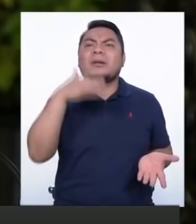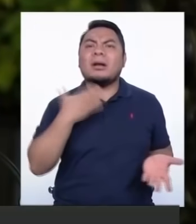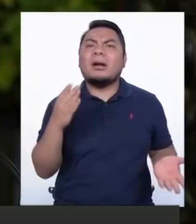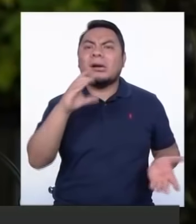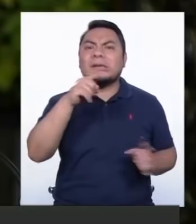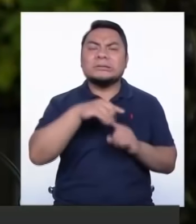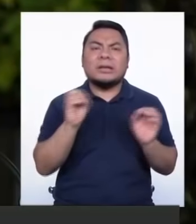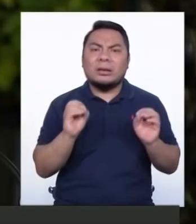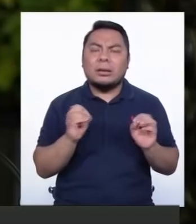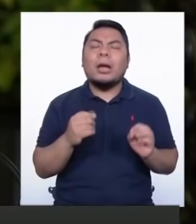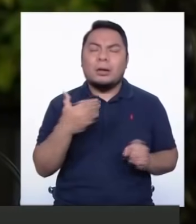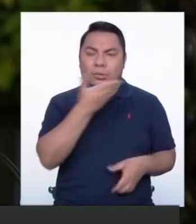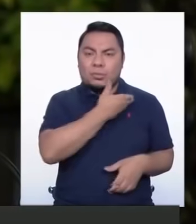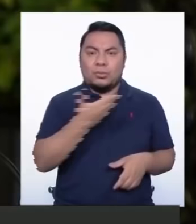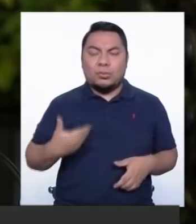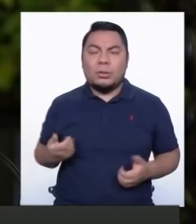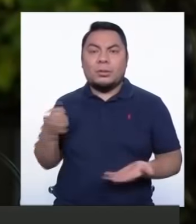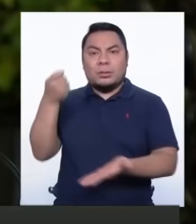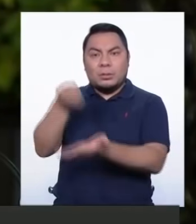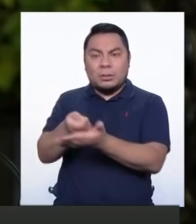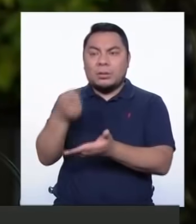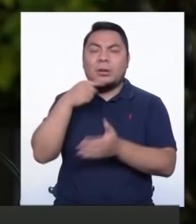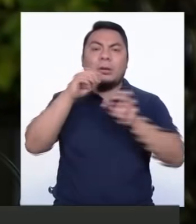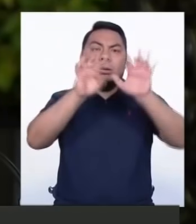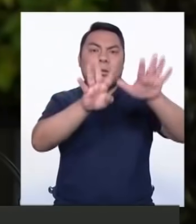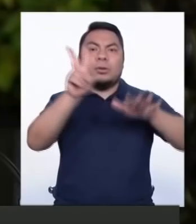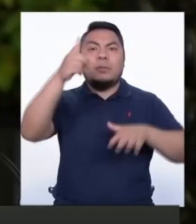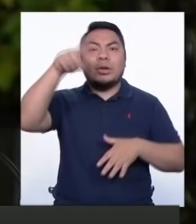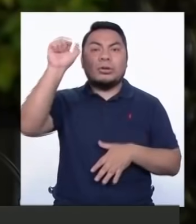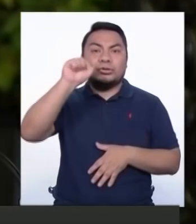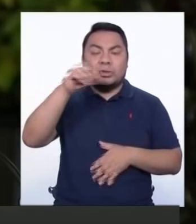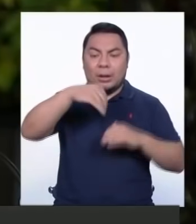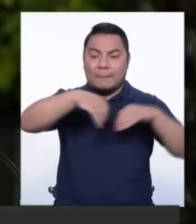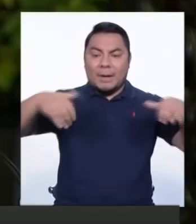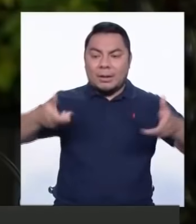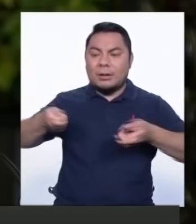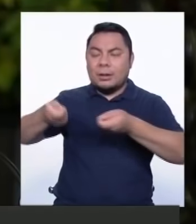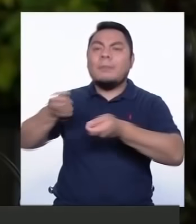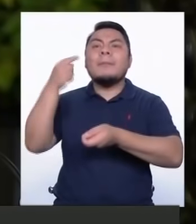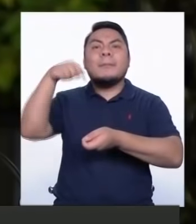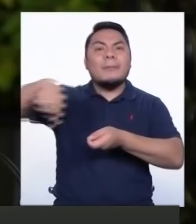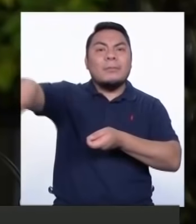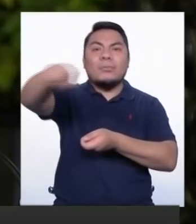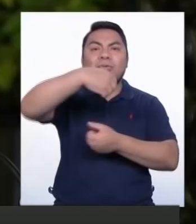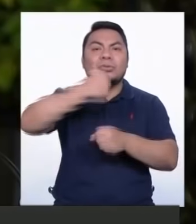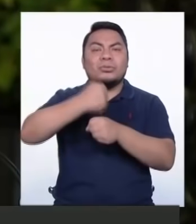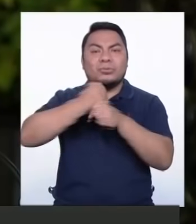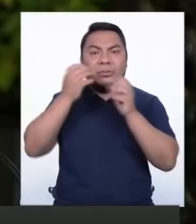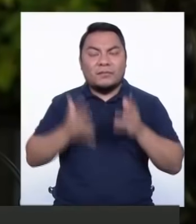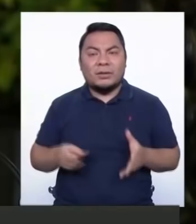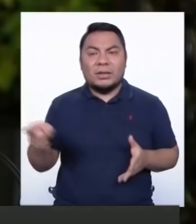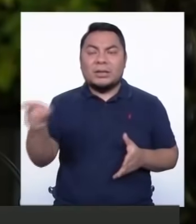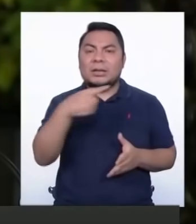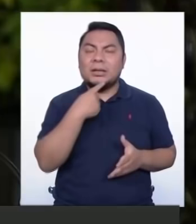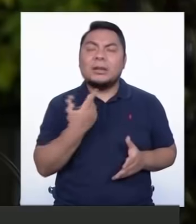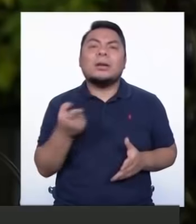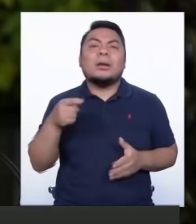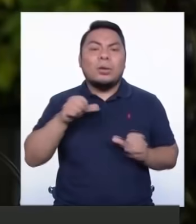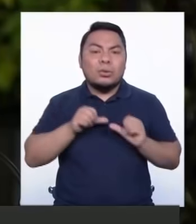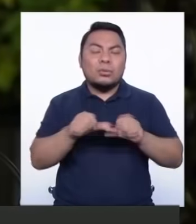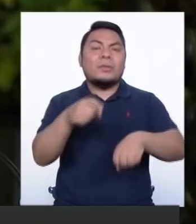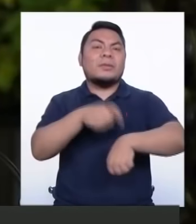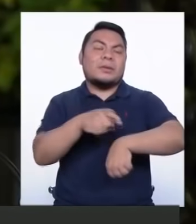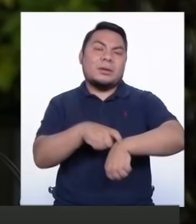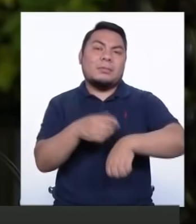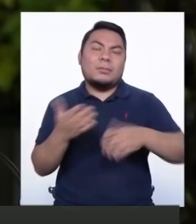como gobierno vamos a destinar al menos 92 millones de soles para garantizar que todos los trabajadores, sin excepción, durante el